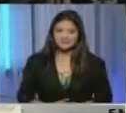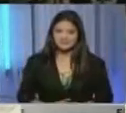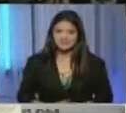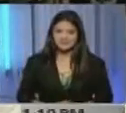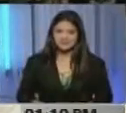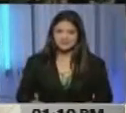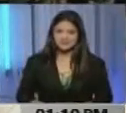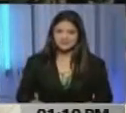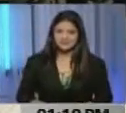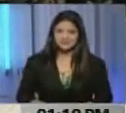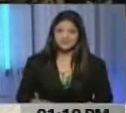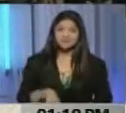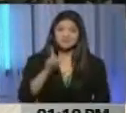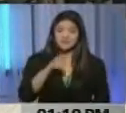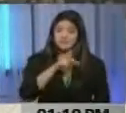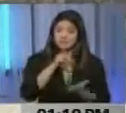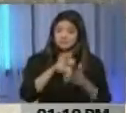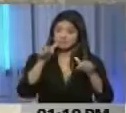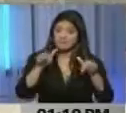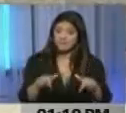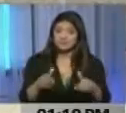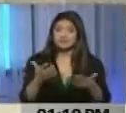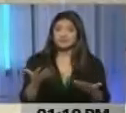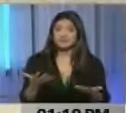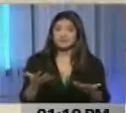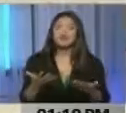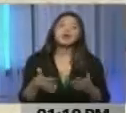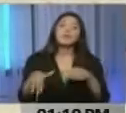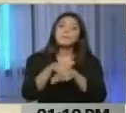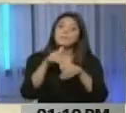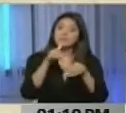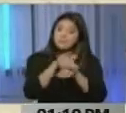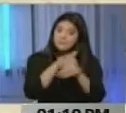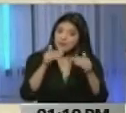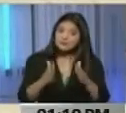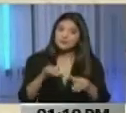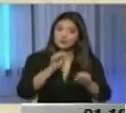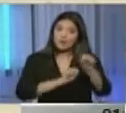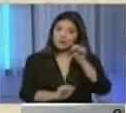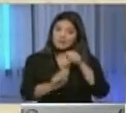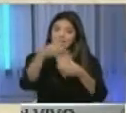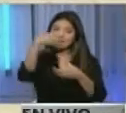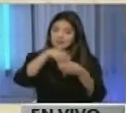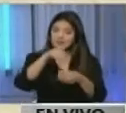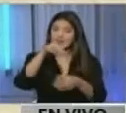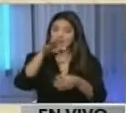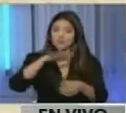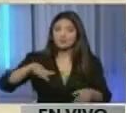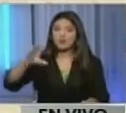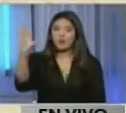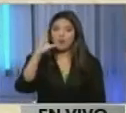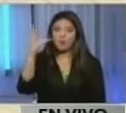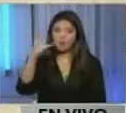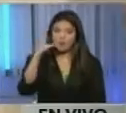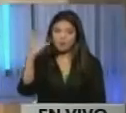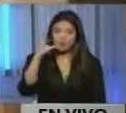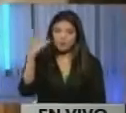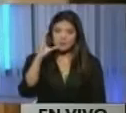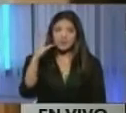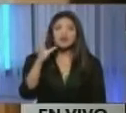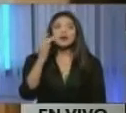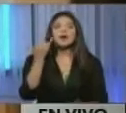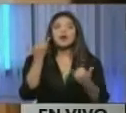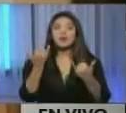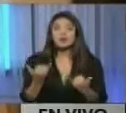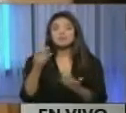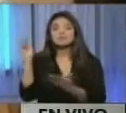Igualmente están presentes los ministros de Defensa y del Interior de Colombia. Seguidamente harán uso